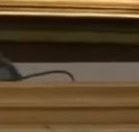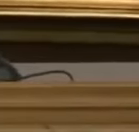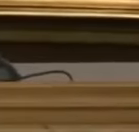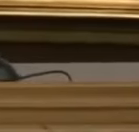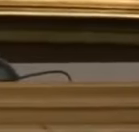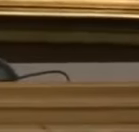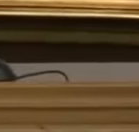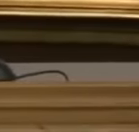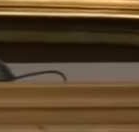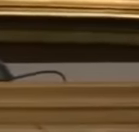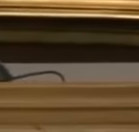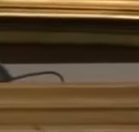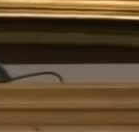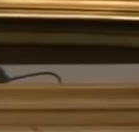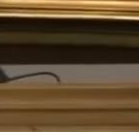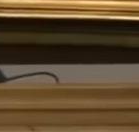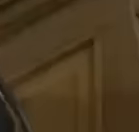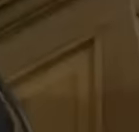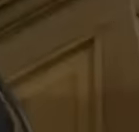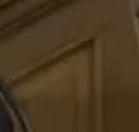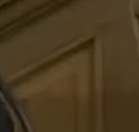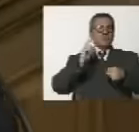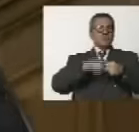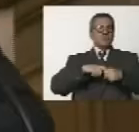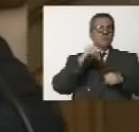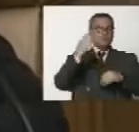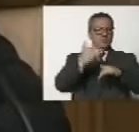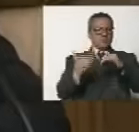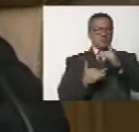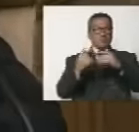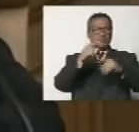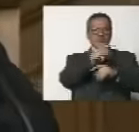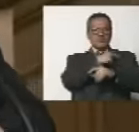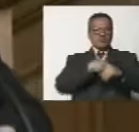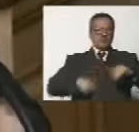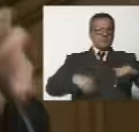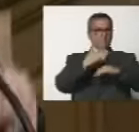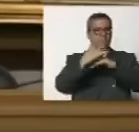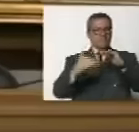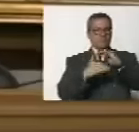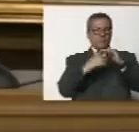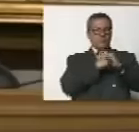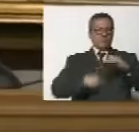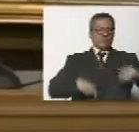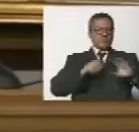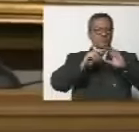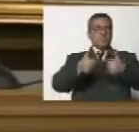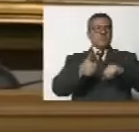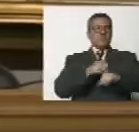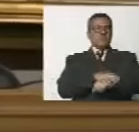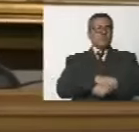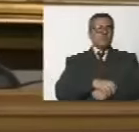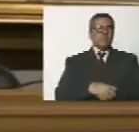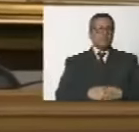secretaria, sírvase informar si hay quórum. Hay quórum, ciudadano presidente. Se abre la sesión.